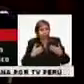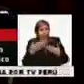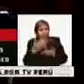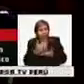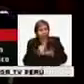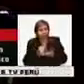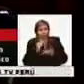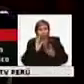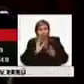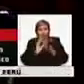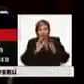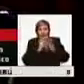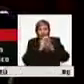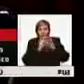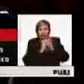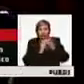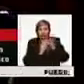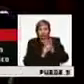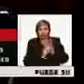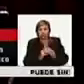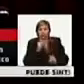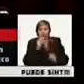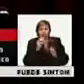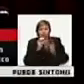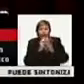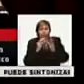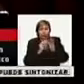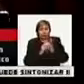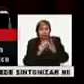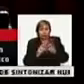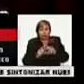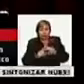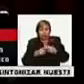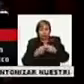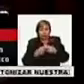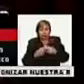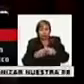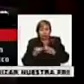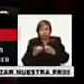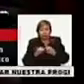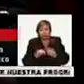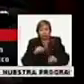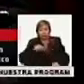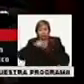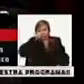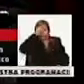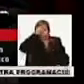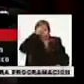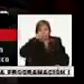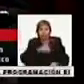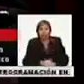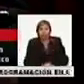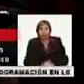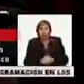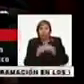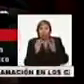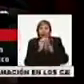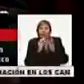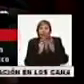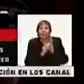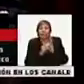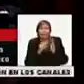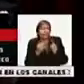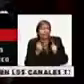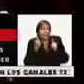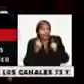su constitución. Una constitución con el que empieza la democracia en el Perú. Una constitución que sienta